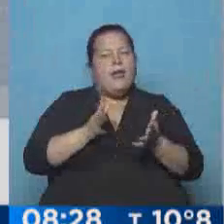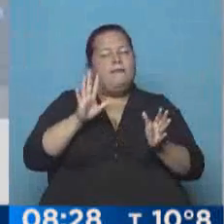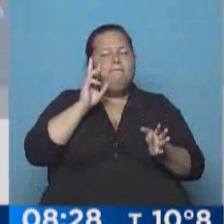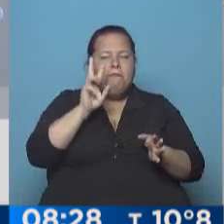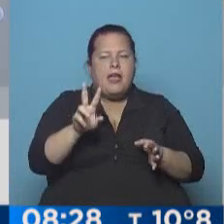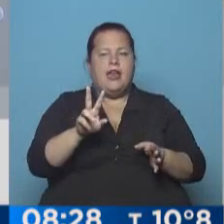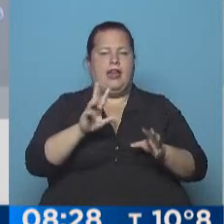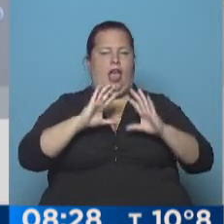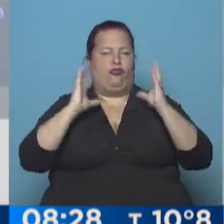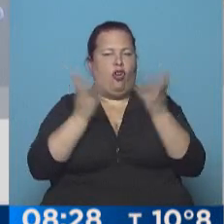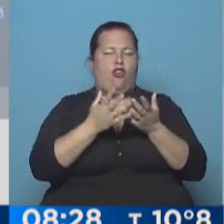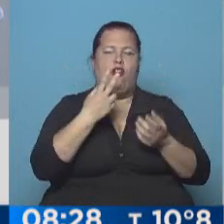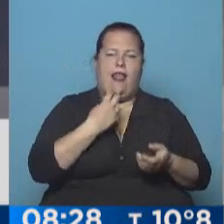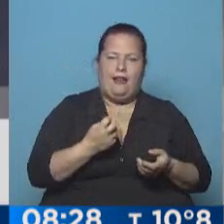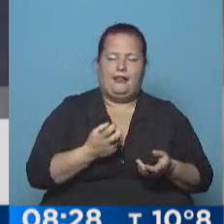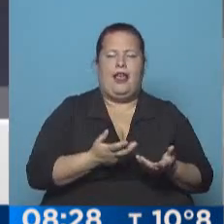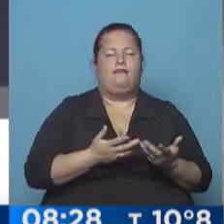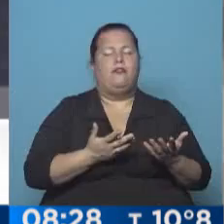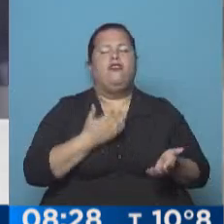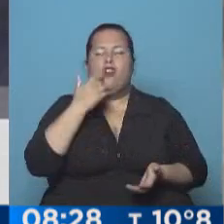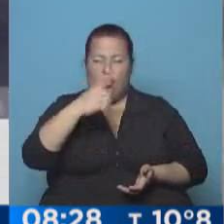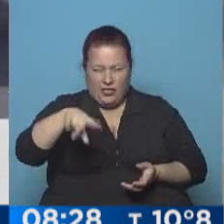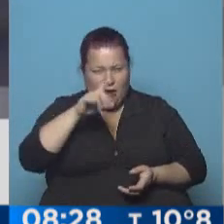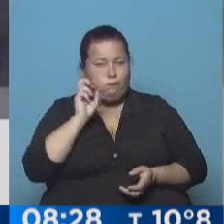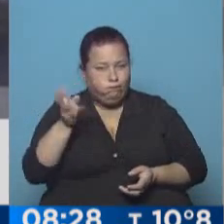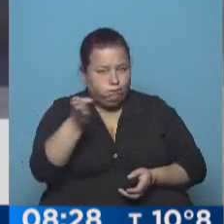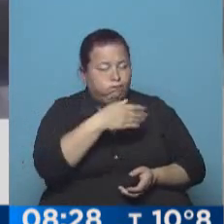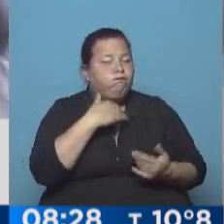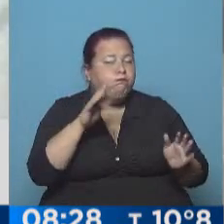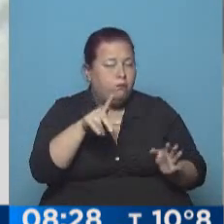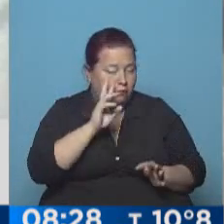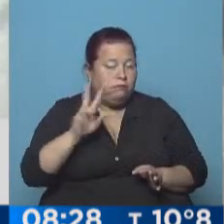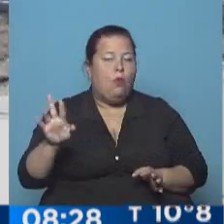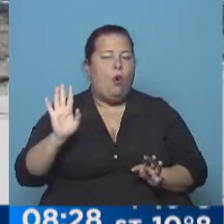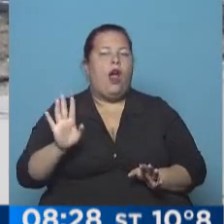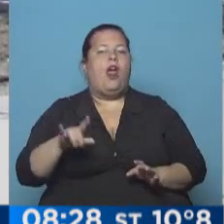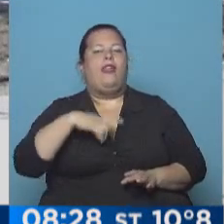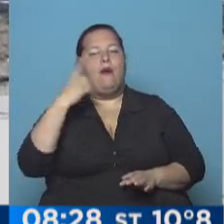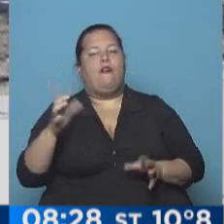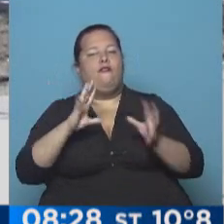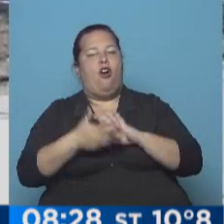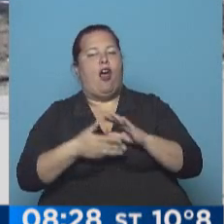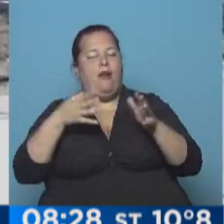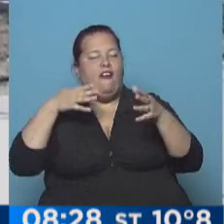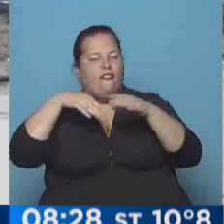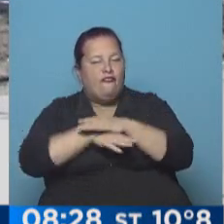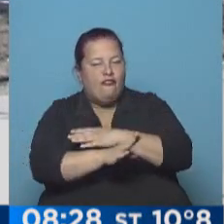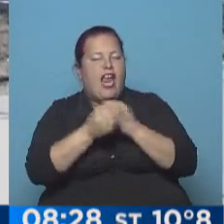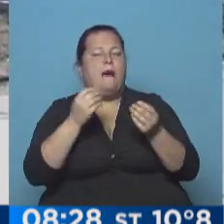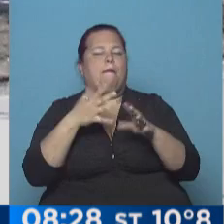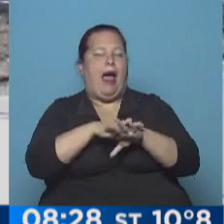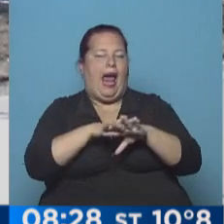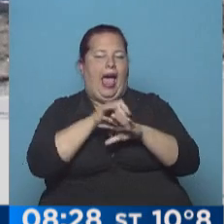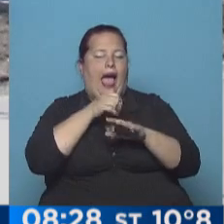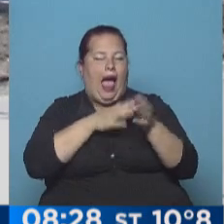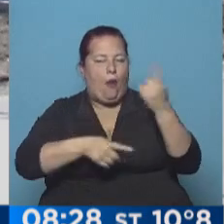ver todo el sistema eléctrico, pues no sé si ustedes recorrieron. Bueno, después todo el sistema de filtros, ¿no? Para que el agua